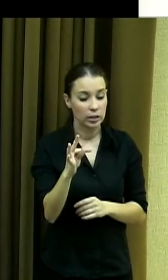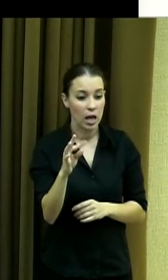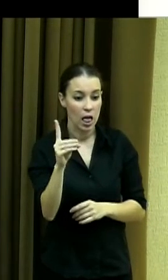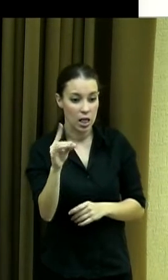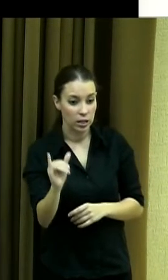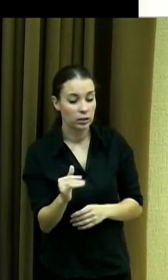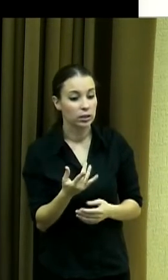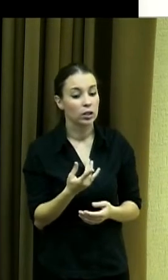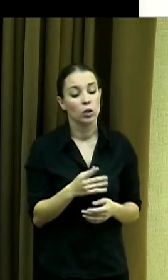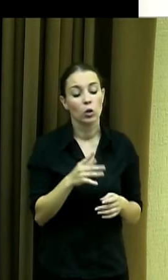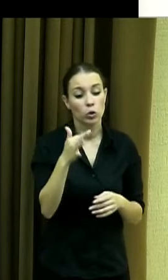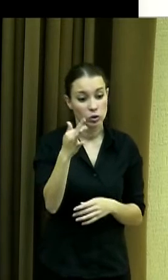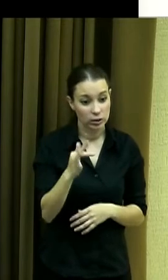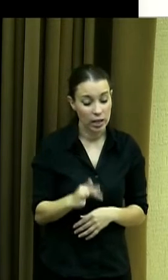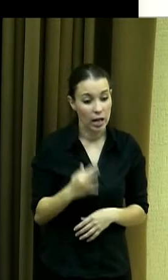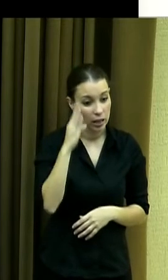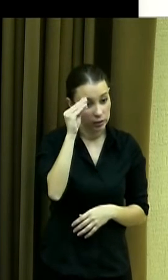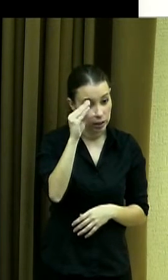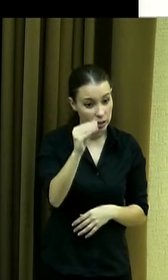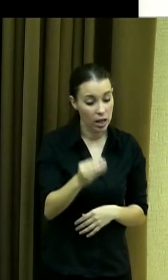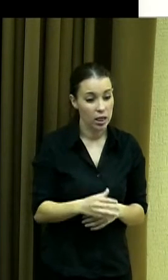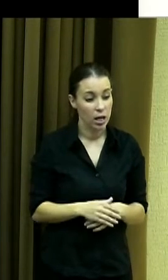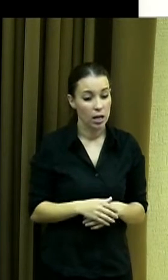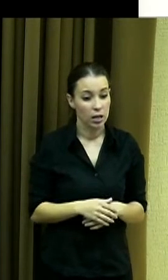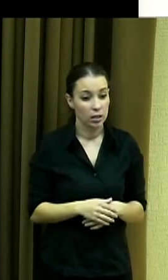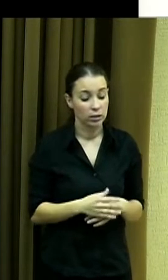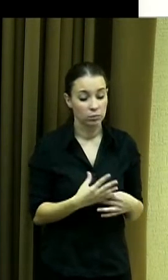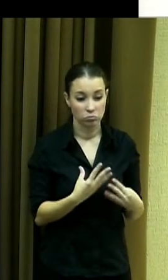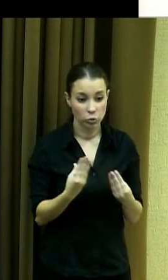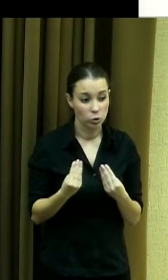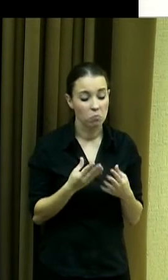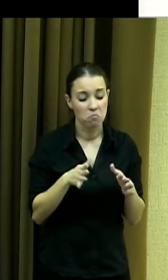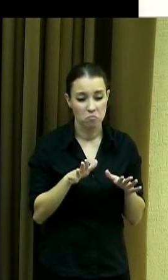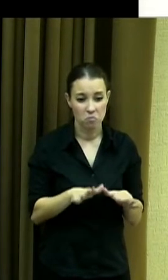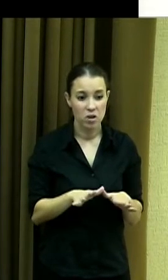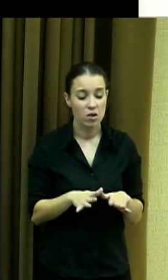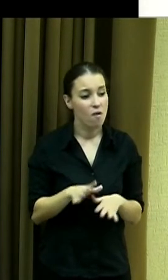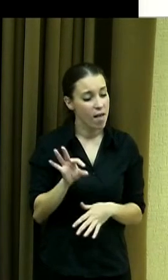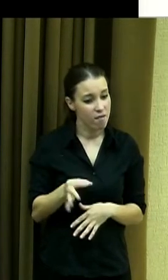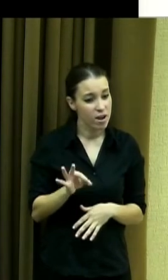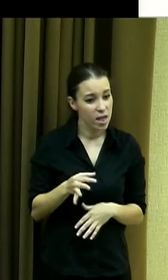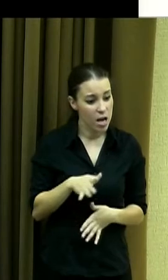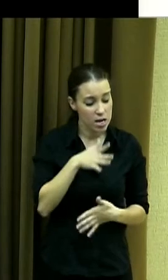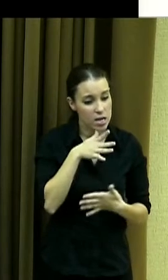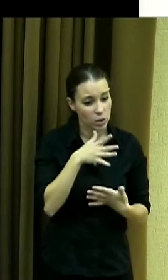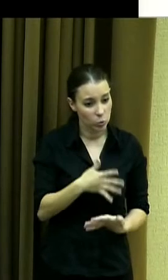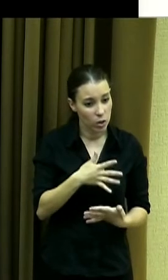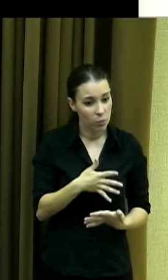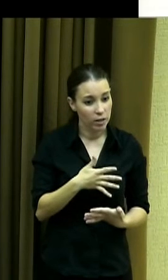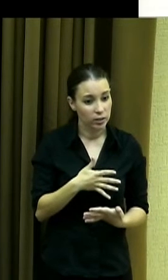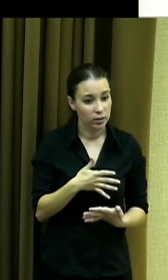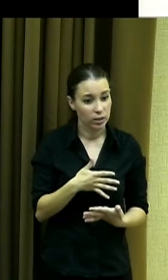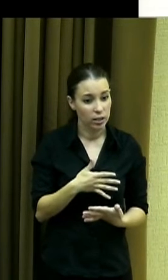los test de inteligencia se ha hablado de forma peyorativa de ellos, pero lo que es cierto que hoy por hoy son un